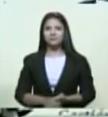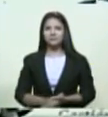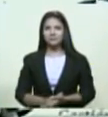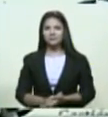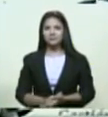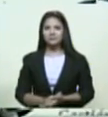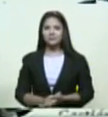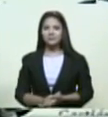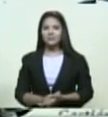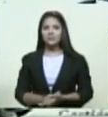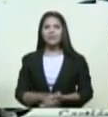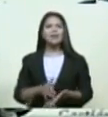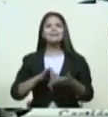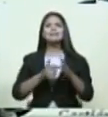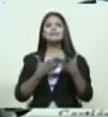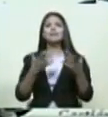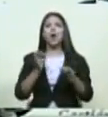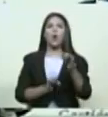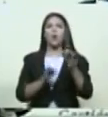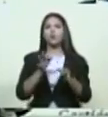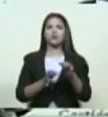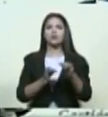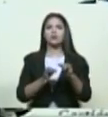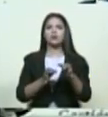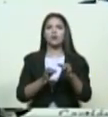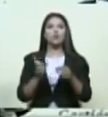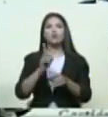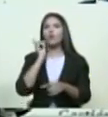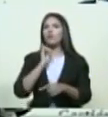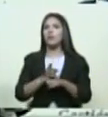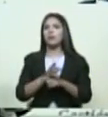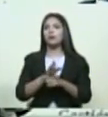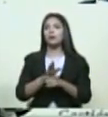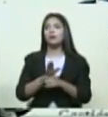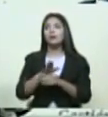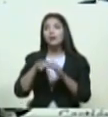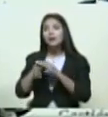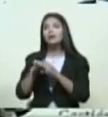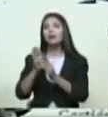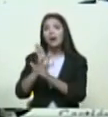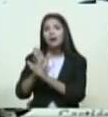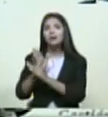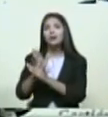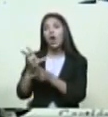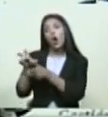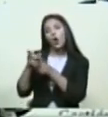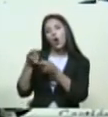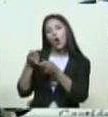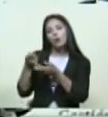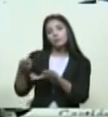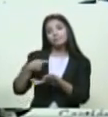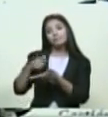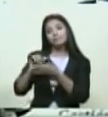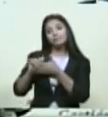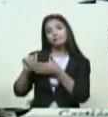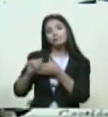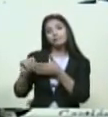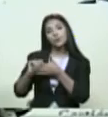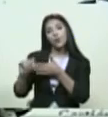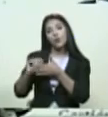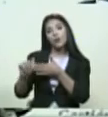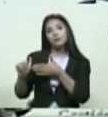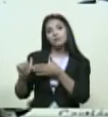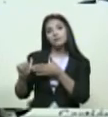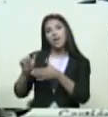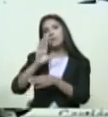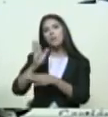Administrar justicia no tiene que pasar por esta alcabala de que usted cobre en dólares el imputar